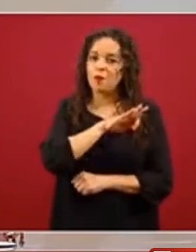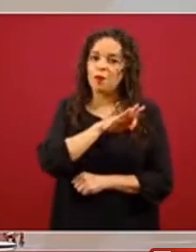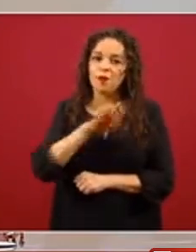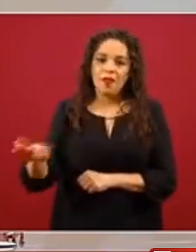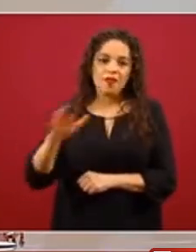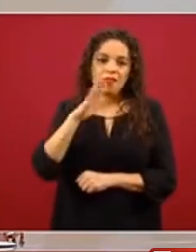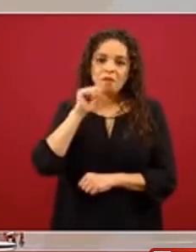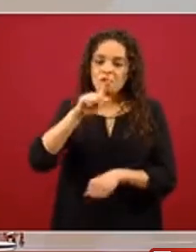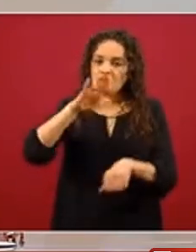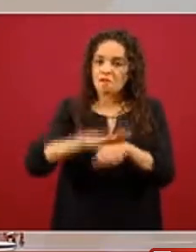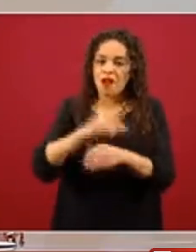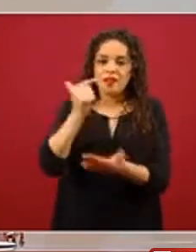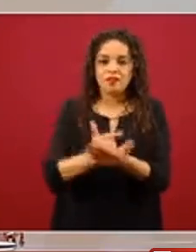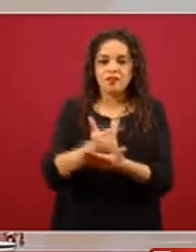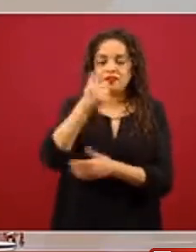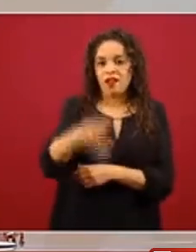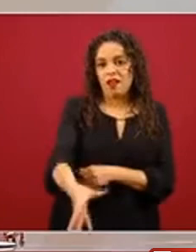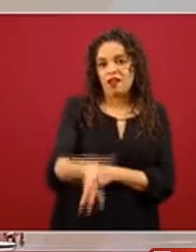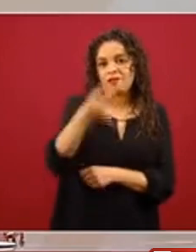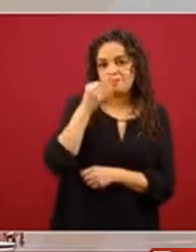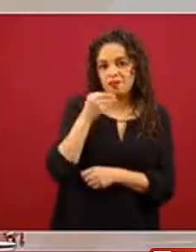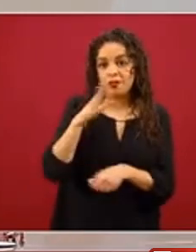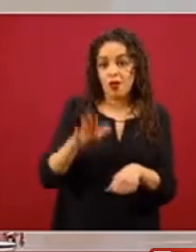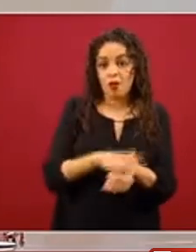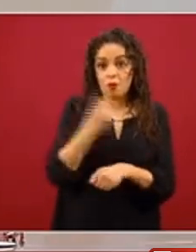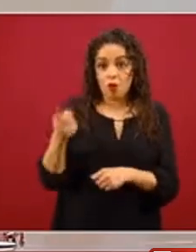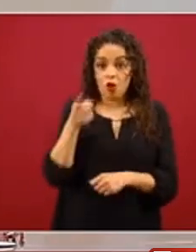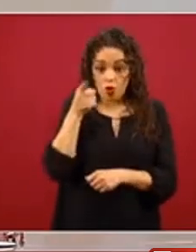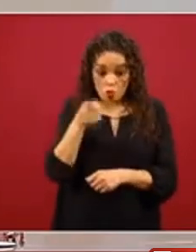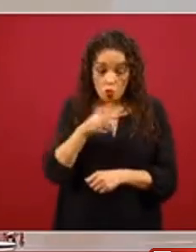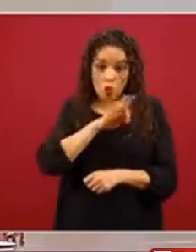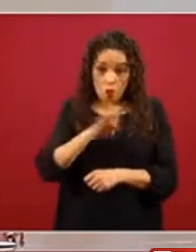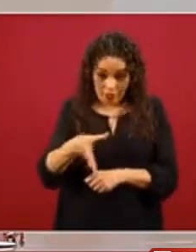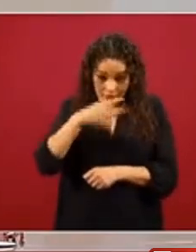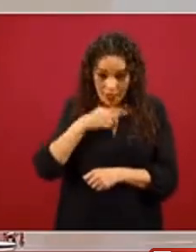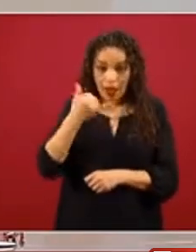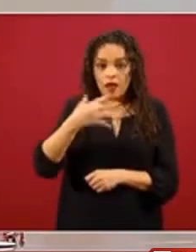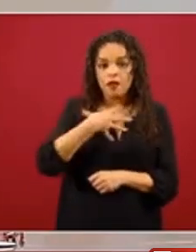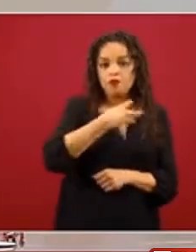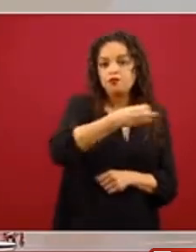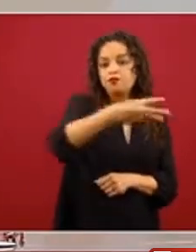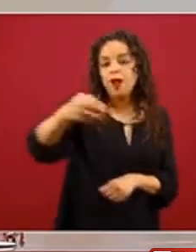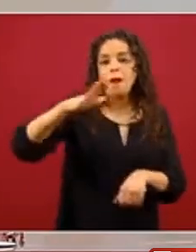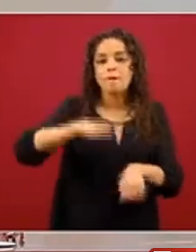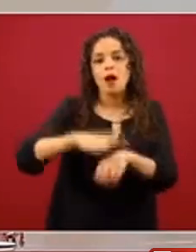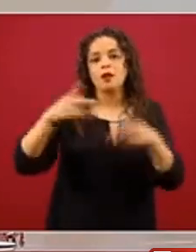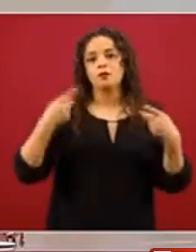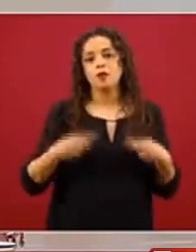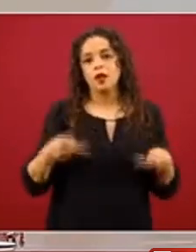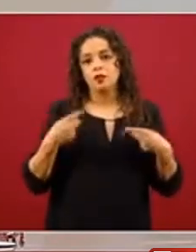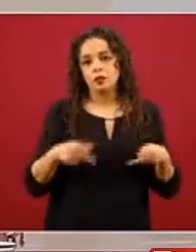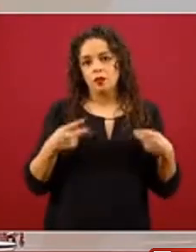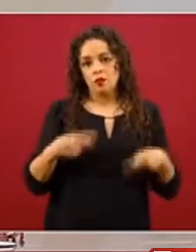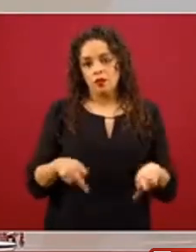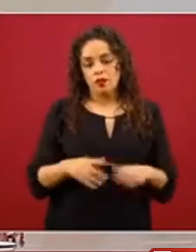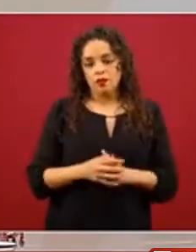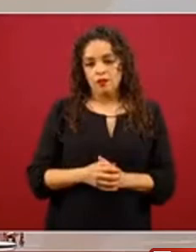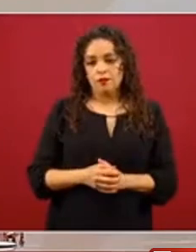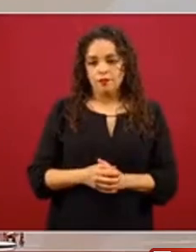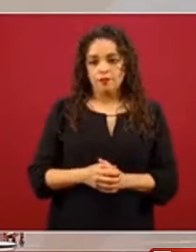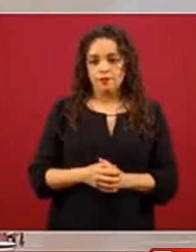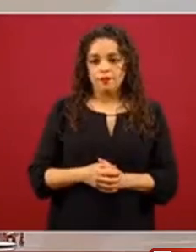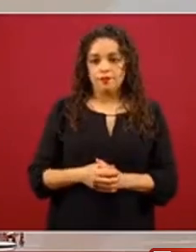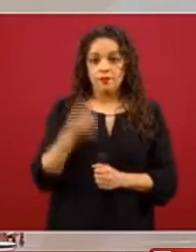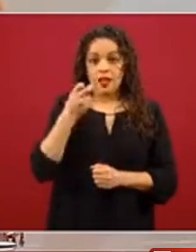perjudicial, porque podría contribuir a contagiarse y a contagiar a otras personas. Esta idea generalizada de